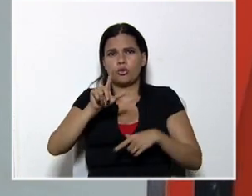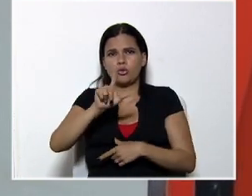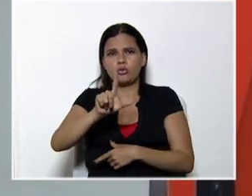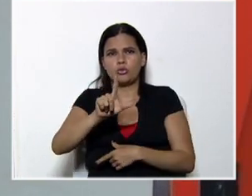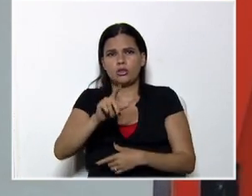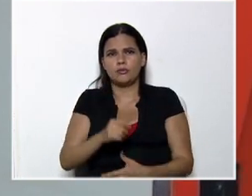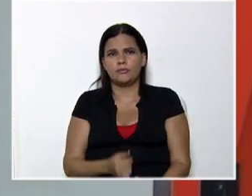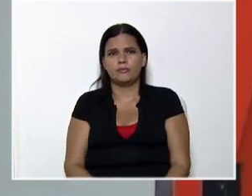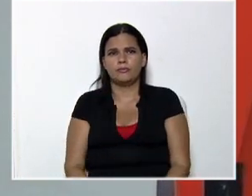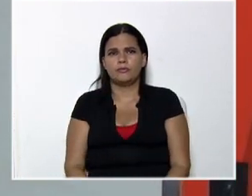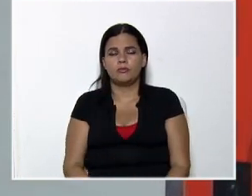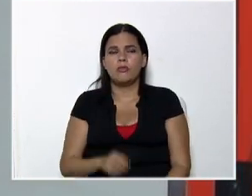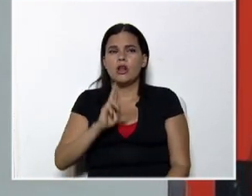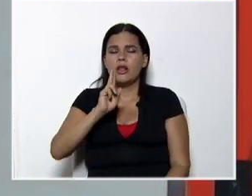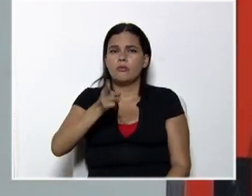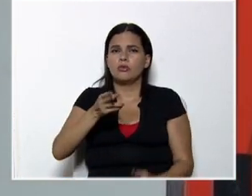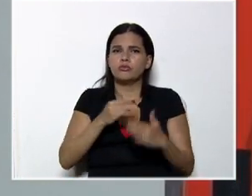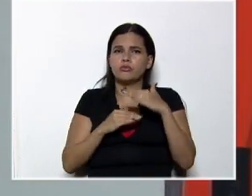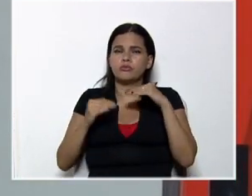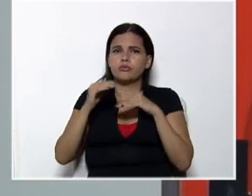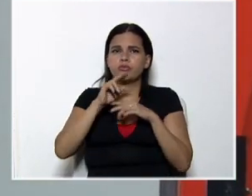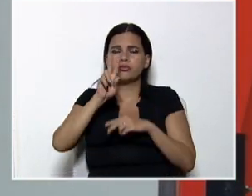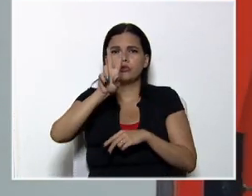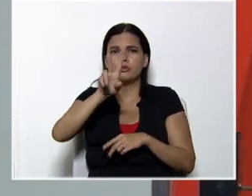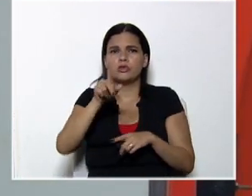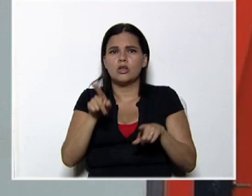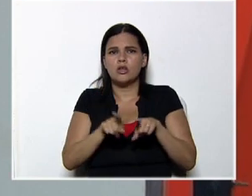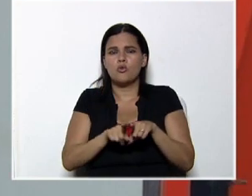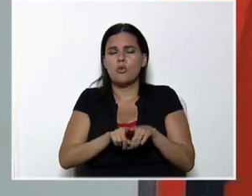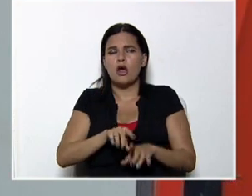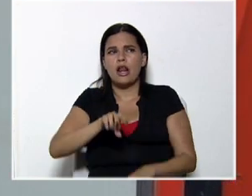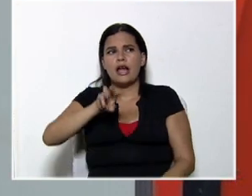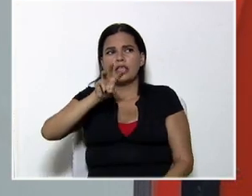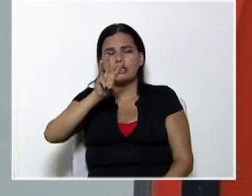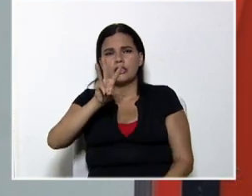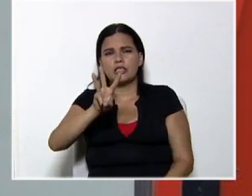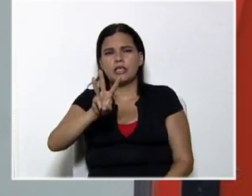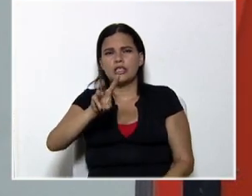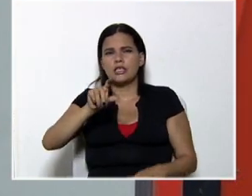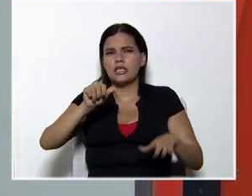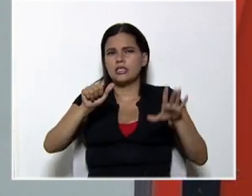hipotenusa al cuadrado es igual al 36